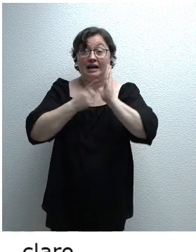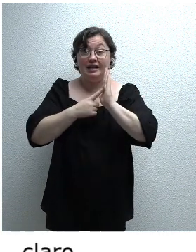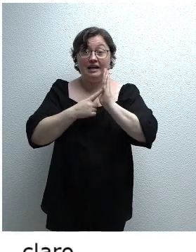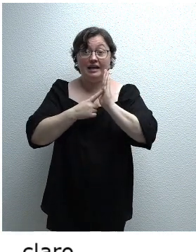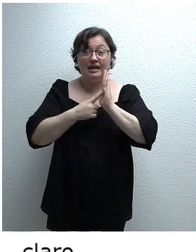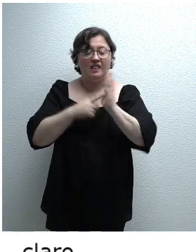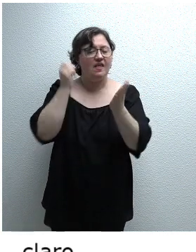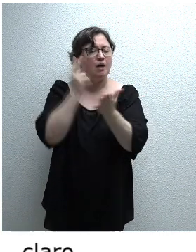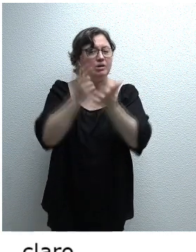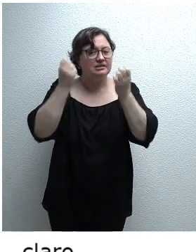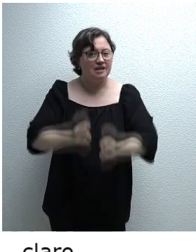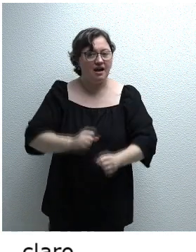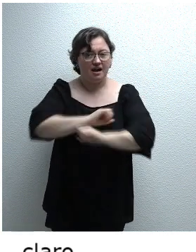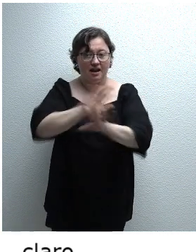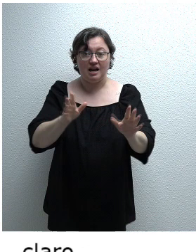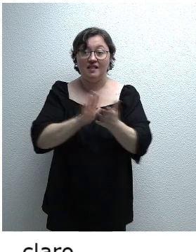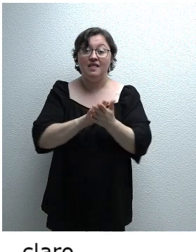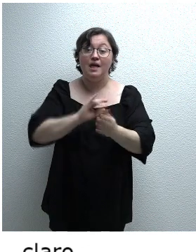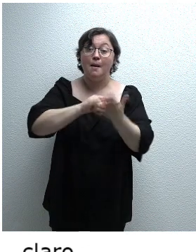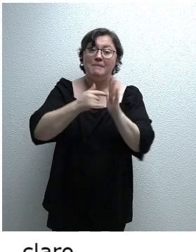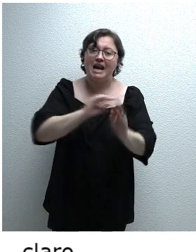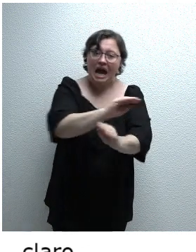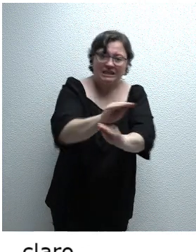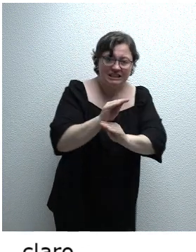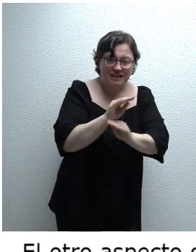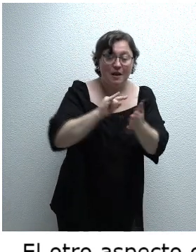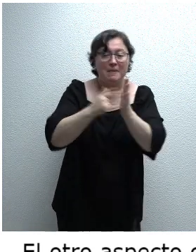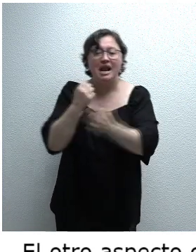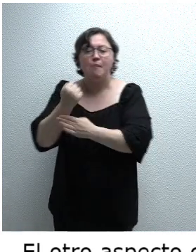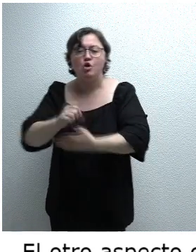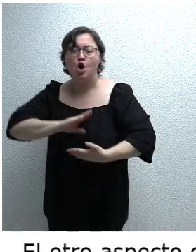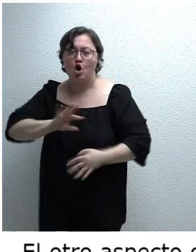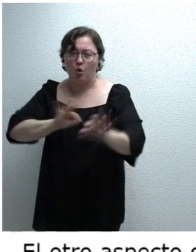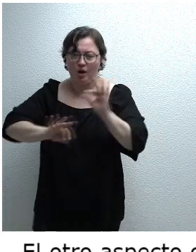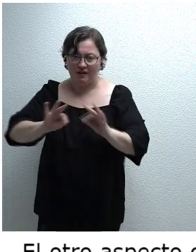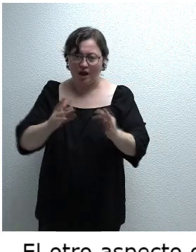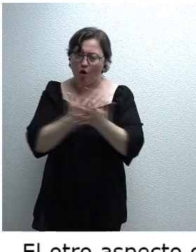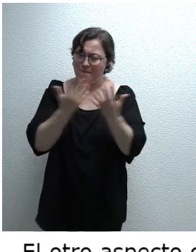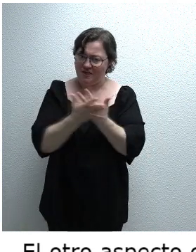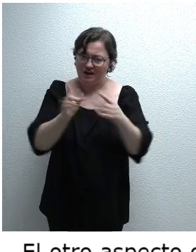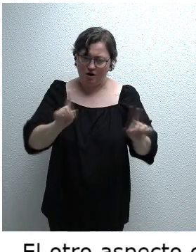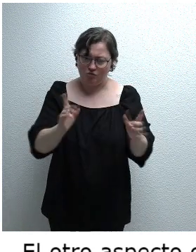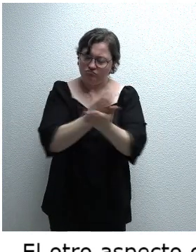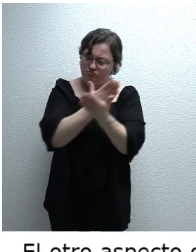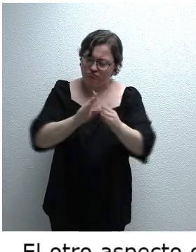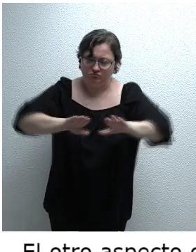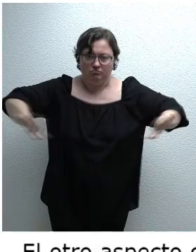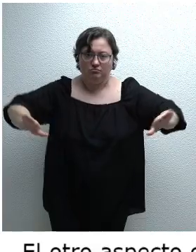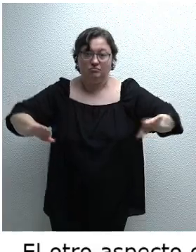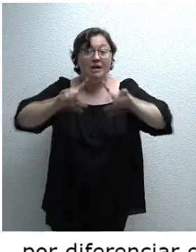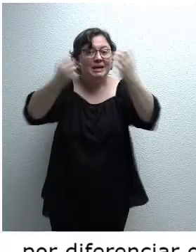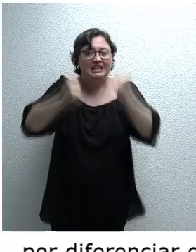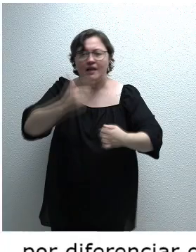apuesta muy clara por diferenciar el plano asistencial del plano de apoyo a la capacidad jurídica, para que no se mezclaran. Yo creo que esta era una reivindicación de las